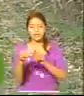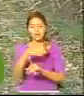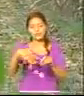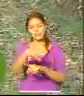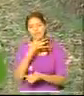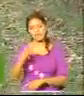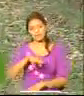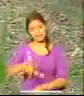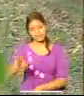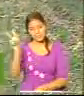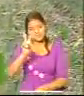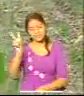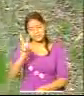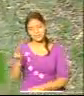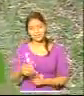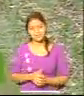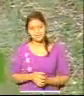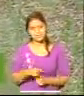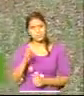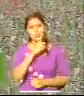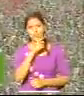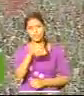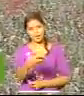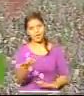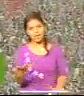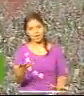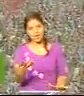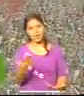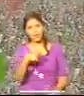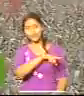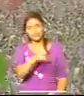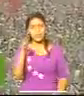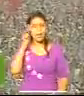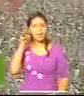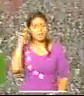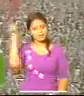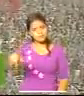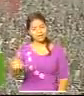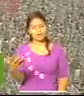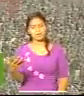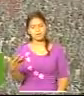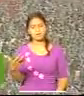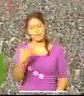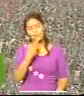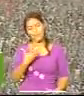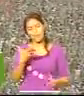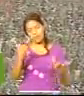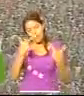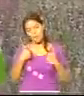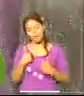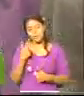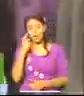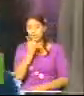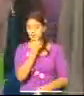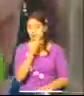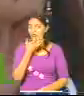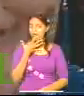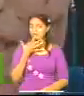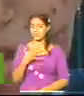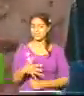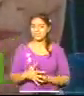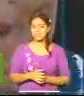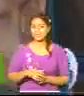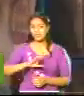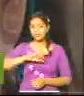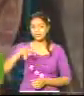realidad de aquí de Venezuela. Mire, preséntese usted, ustedes me decían hace rato que ustedes son las maestras acá, sí, échele usted que esos son los bonitos lo que usted contó ahorita.